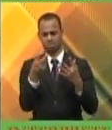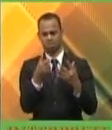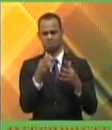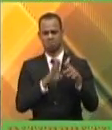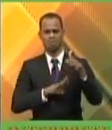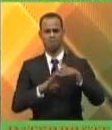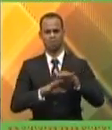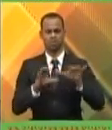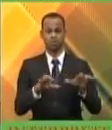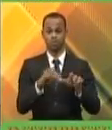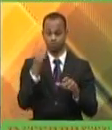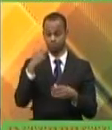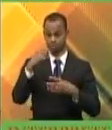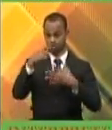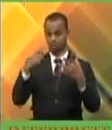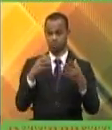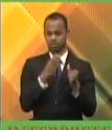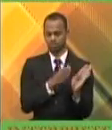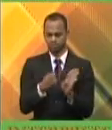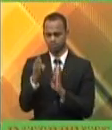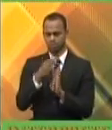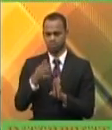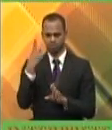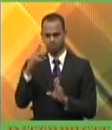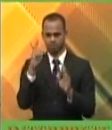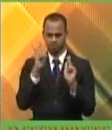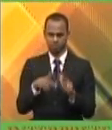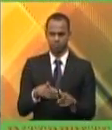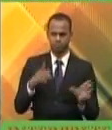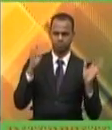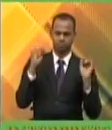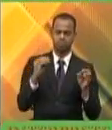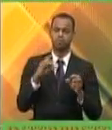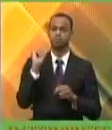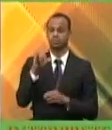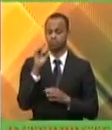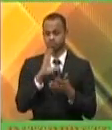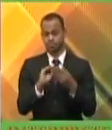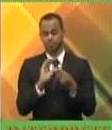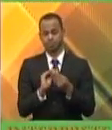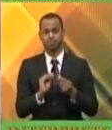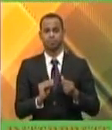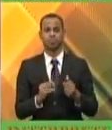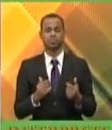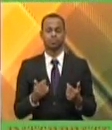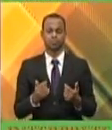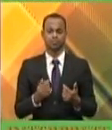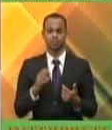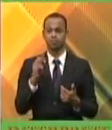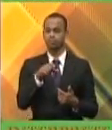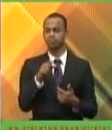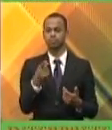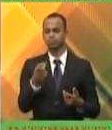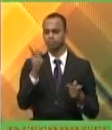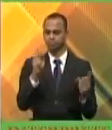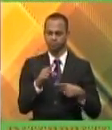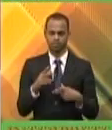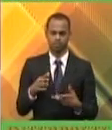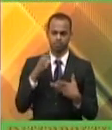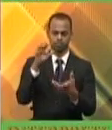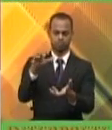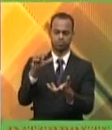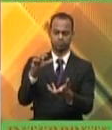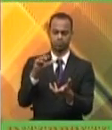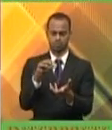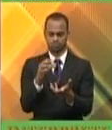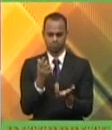las personas no las necesidades estratégicas de las personas que es lo que usted dice o sea dándole algo a una persona tú le resuelve